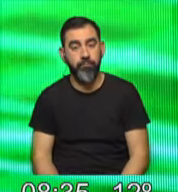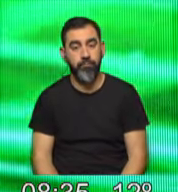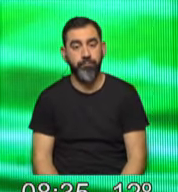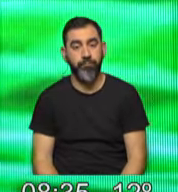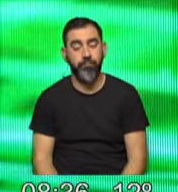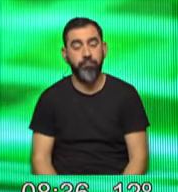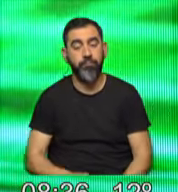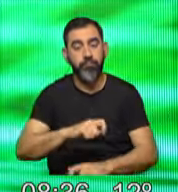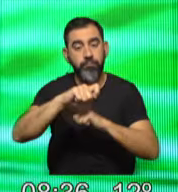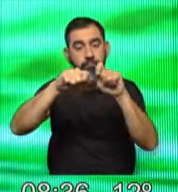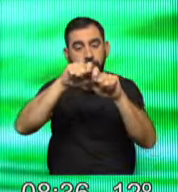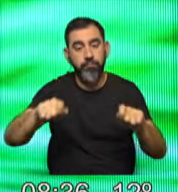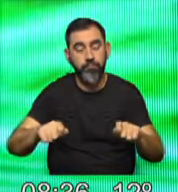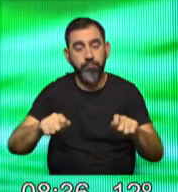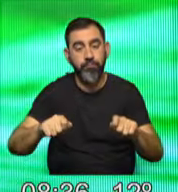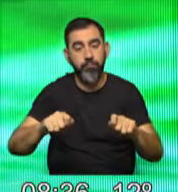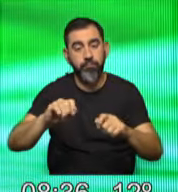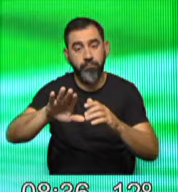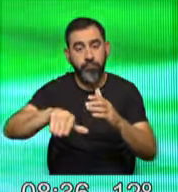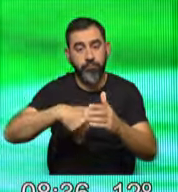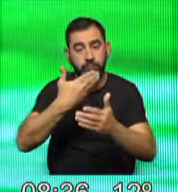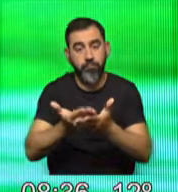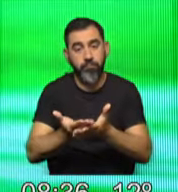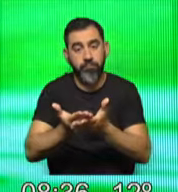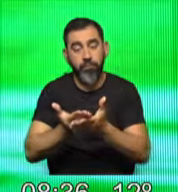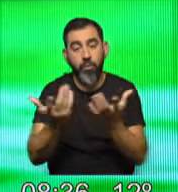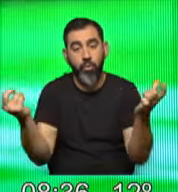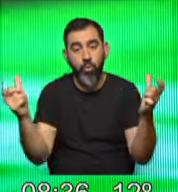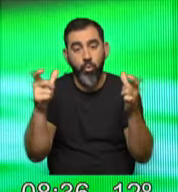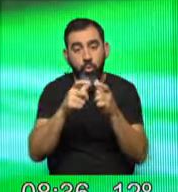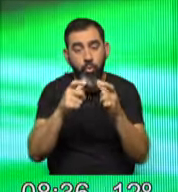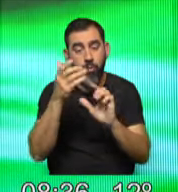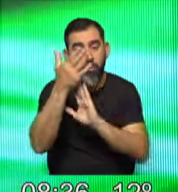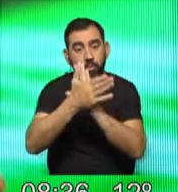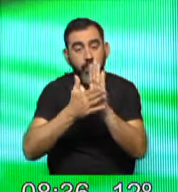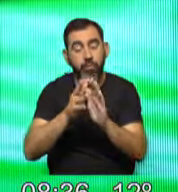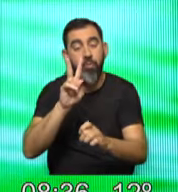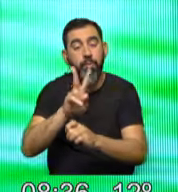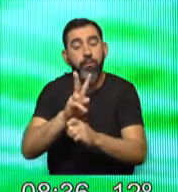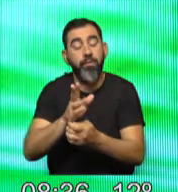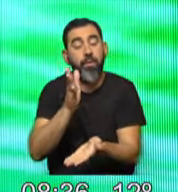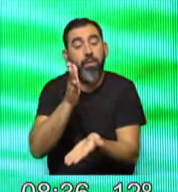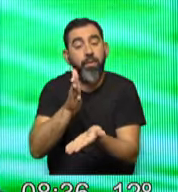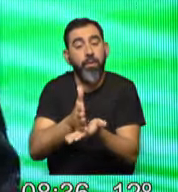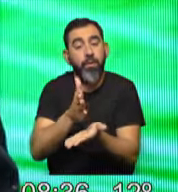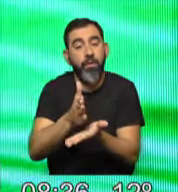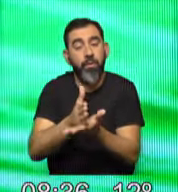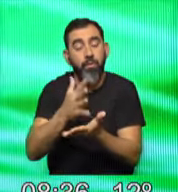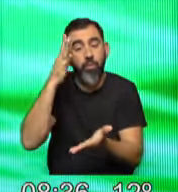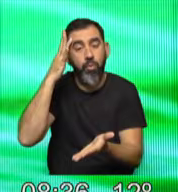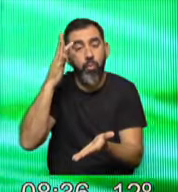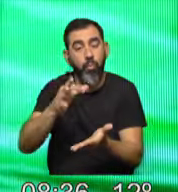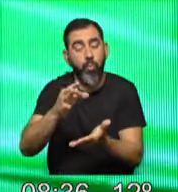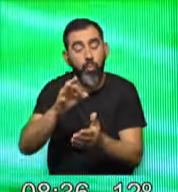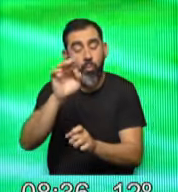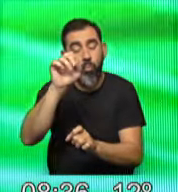nuestro pis nt va a plantear en la intersocial el armado de una Comisión Nacional prodefensa de los derechos del pueblo en la